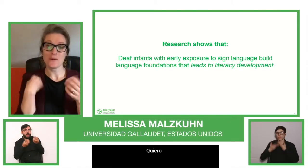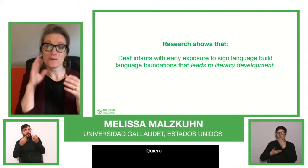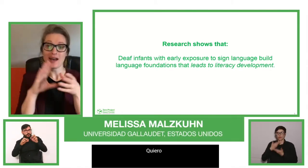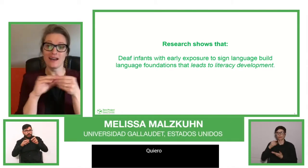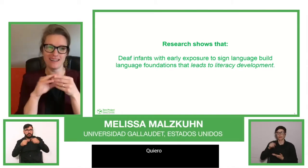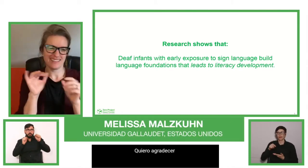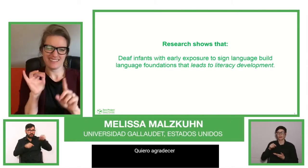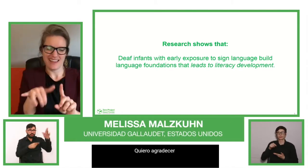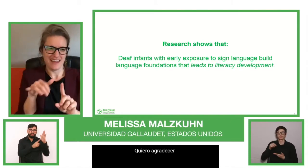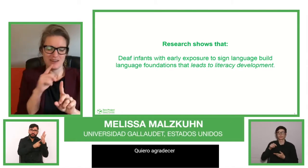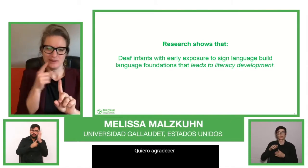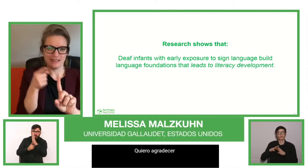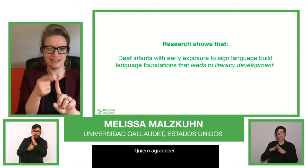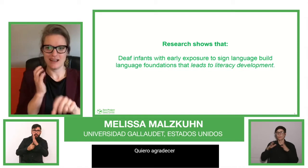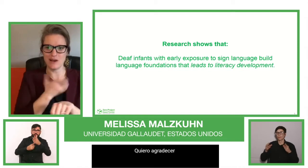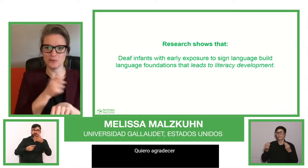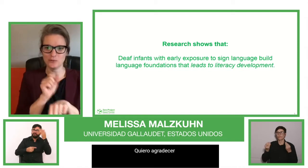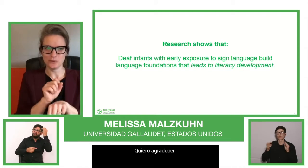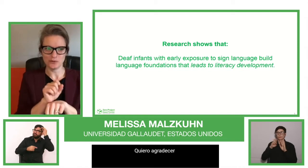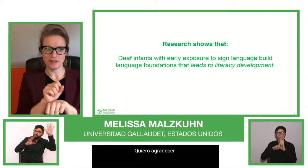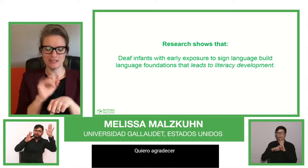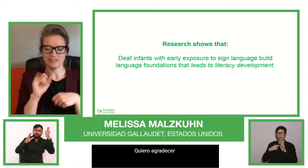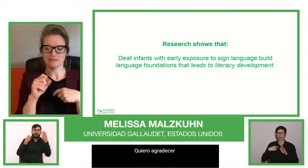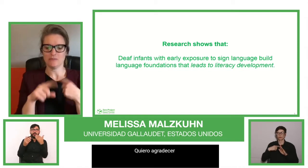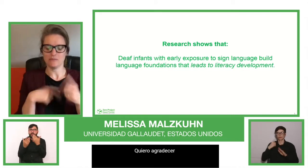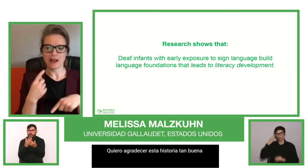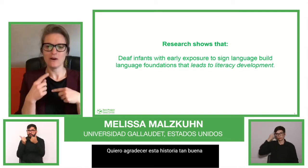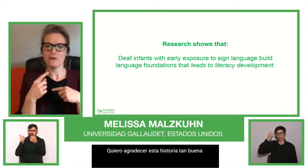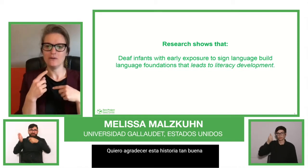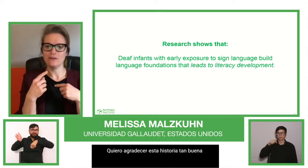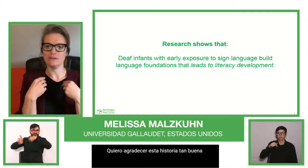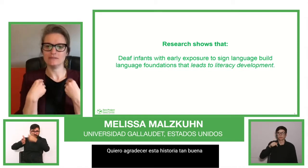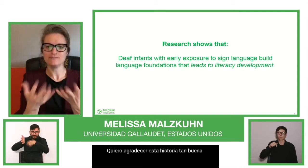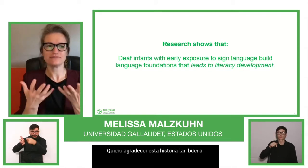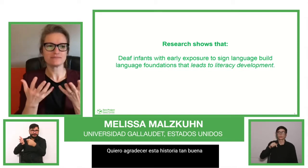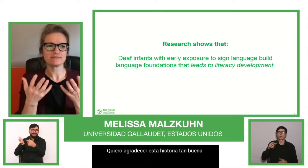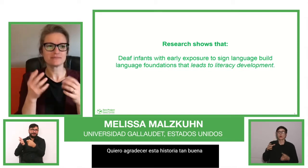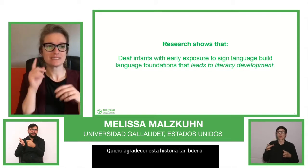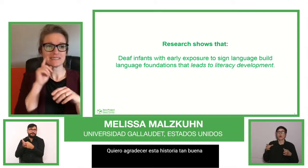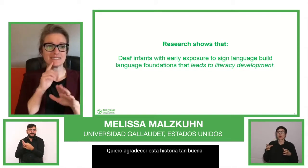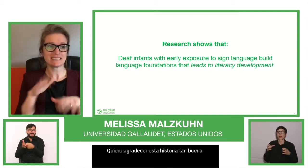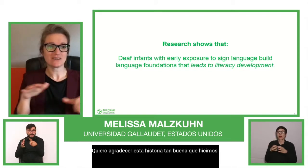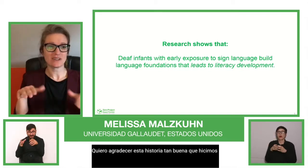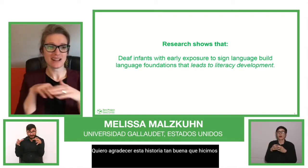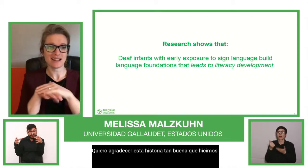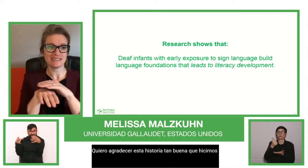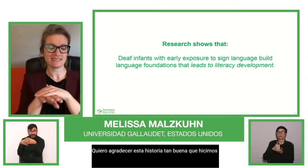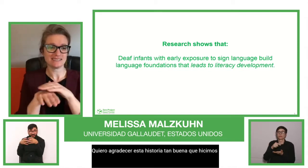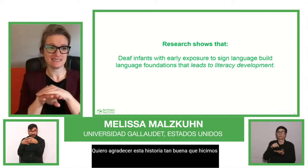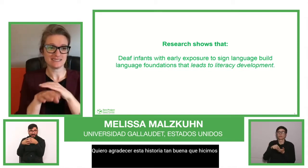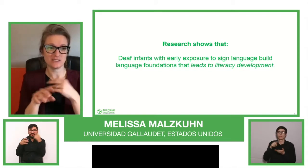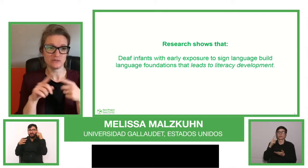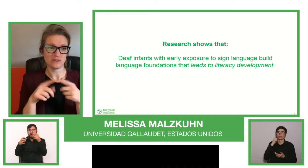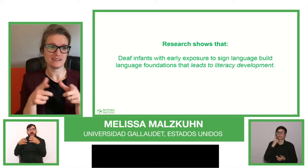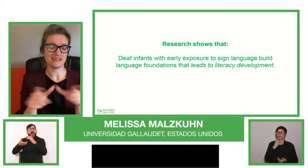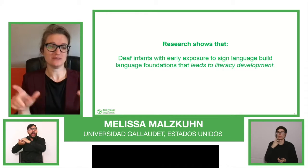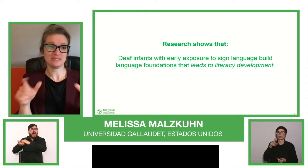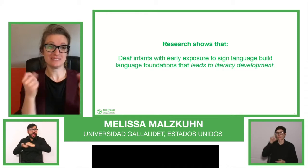que hicimos en la Asociación Personas Sordas en Turquía, que quería hacer que